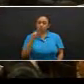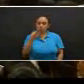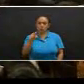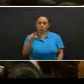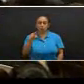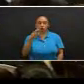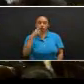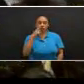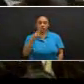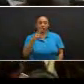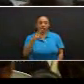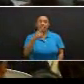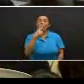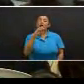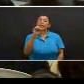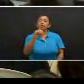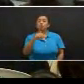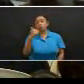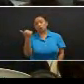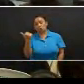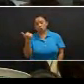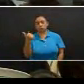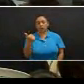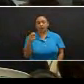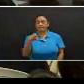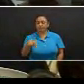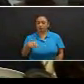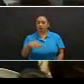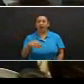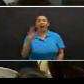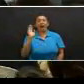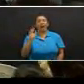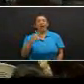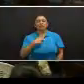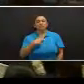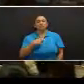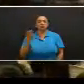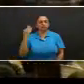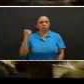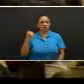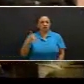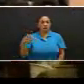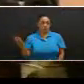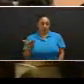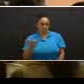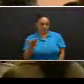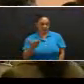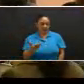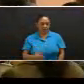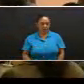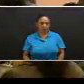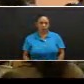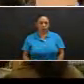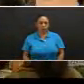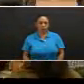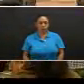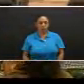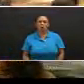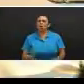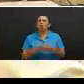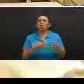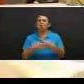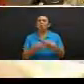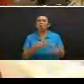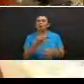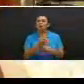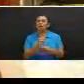mira a un hijo de otra persona y dice, ay, no, si yo fuera, ay, yo ya le hubiera pegado, yo ya le hubiera hecho acá y le hubiera hecho lo otro, pero no se